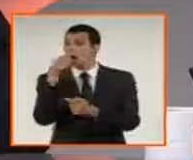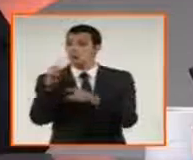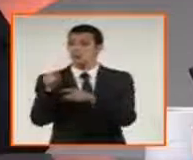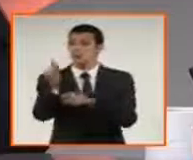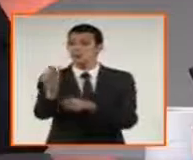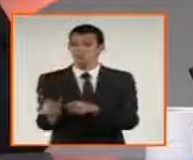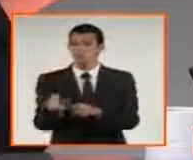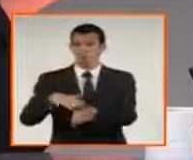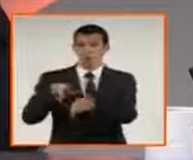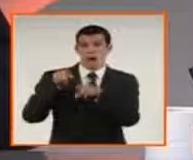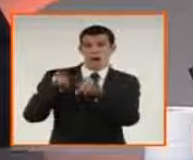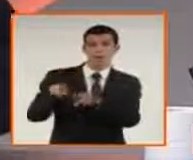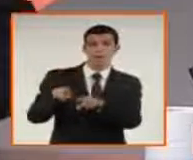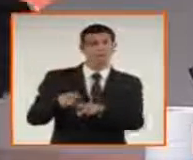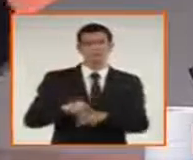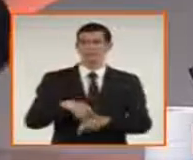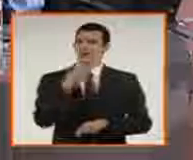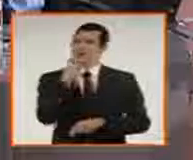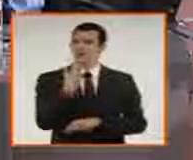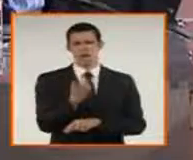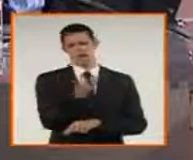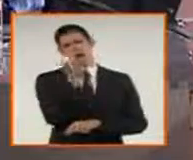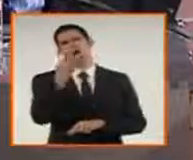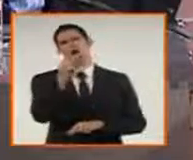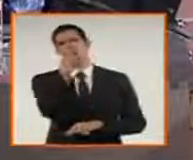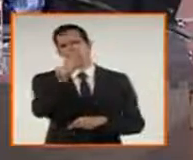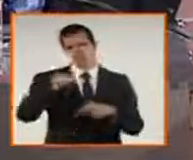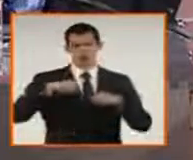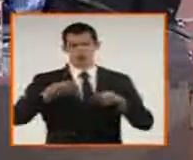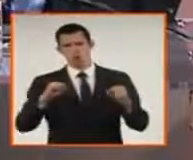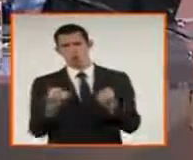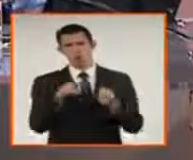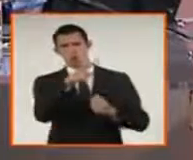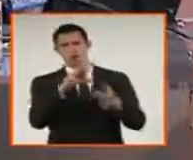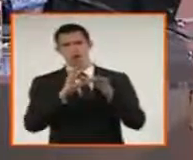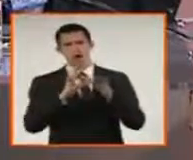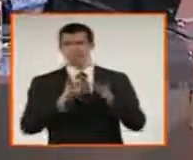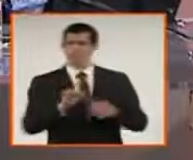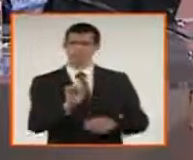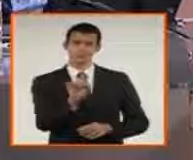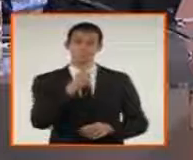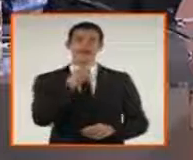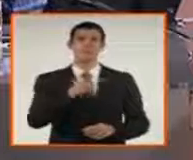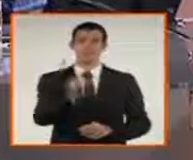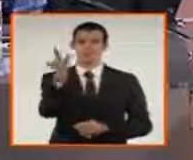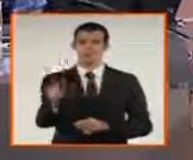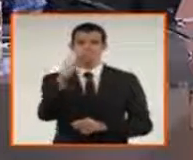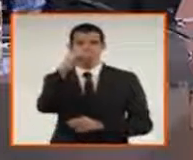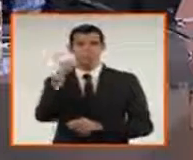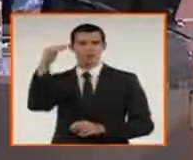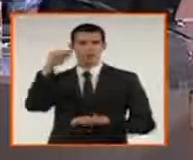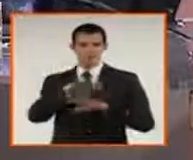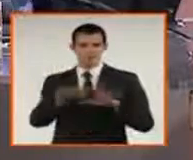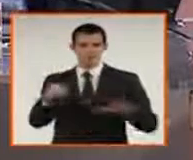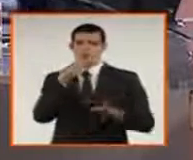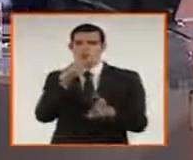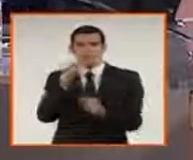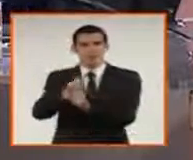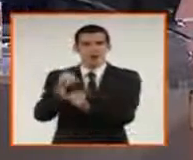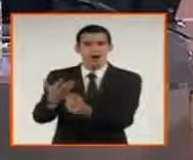esos alimentos. Una persona que no trabaja porque no quiere. Porque no quiere. O una persona que ha